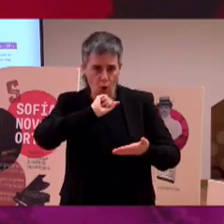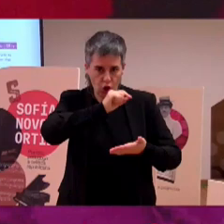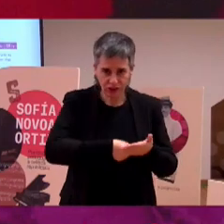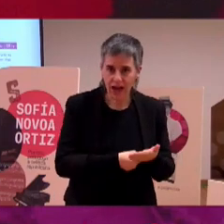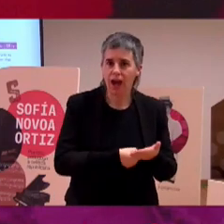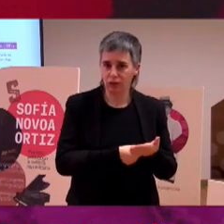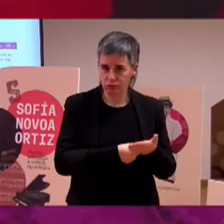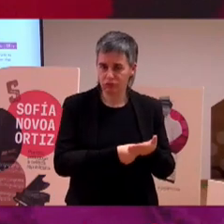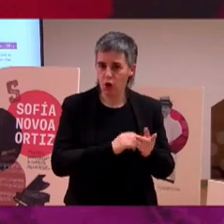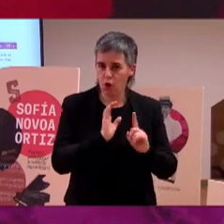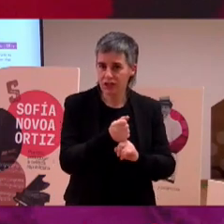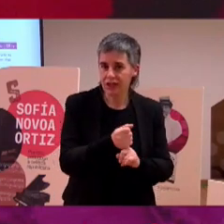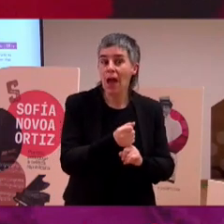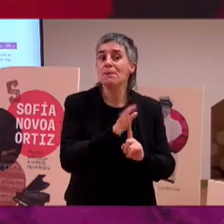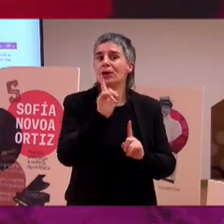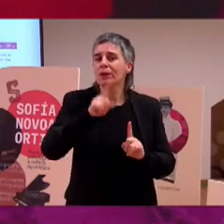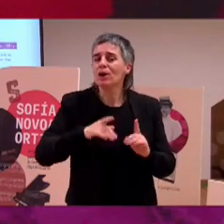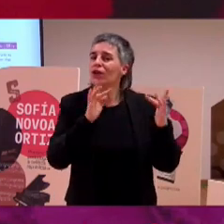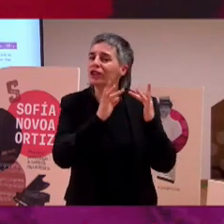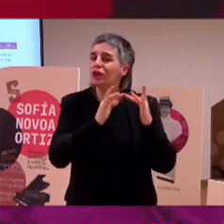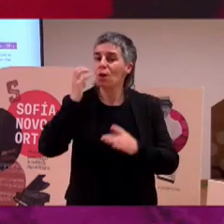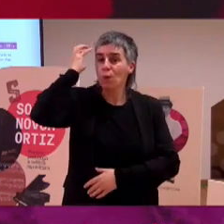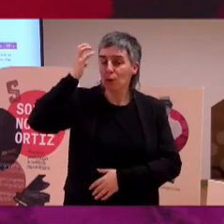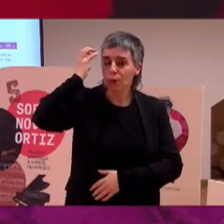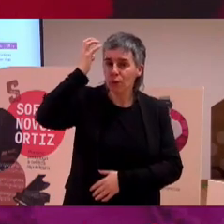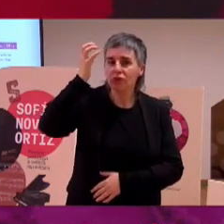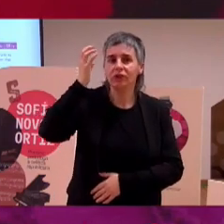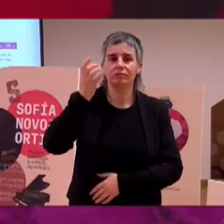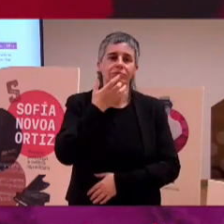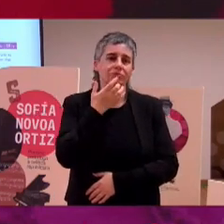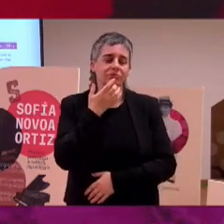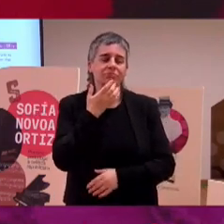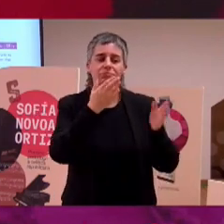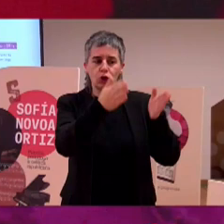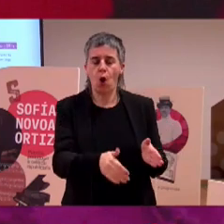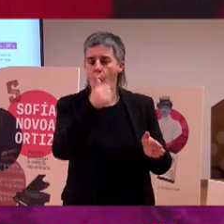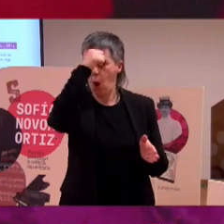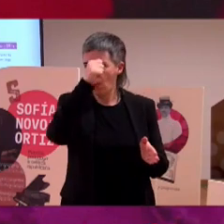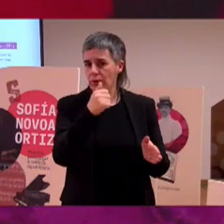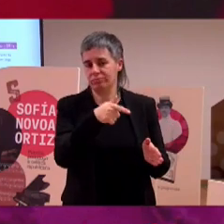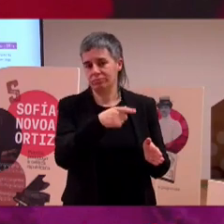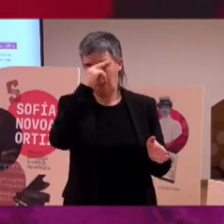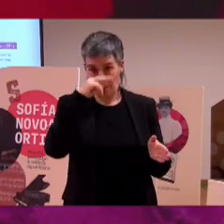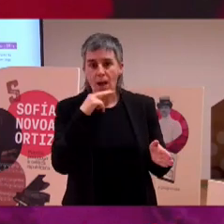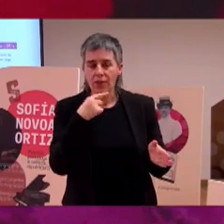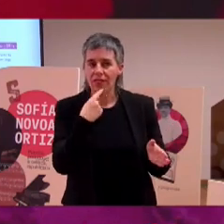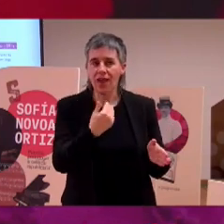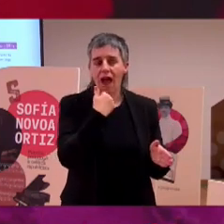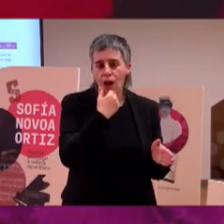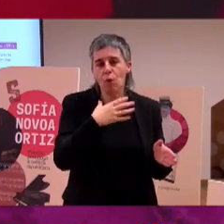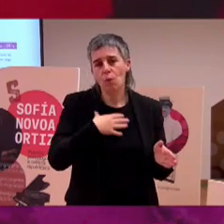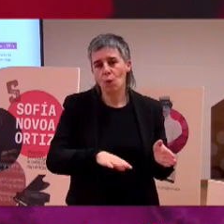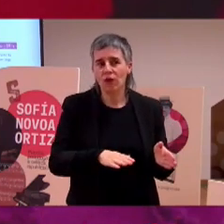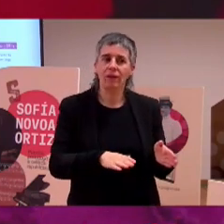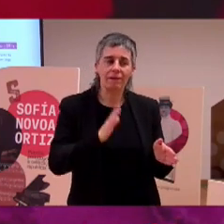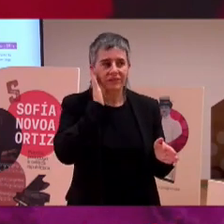contacto con Coruña, que se o di él, pois en Coruña tamén lle fai un apaño, que logo está